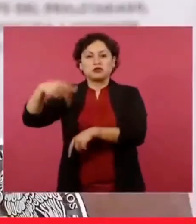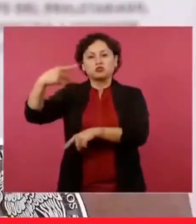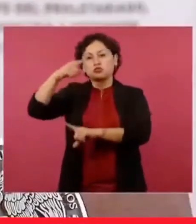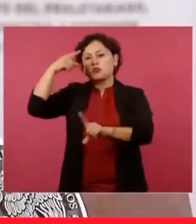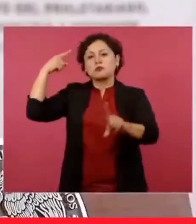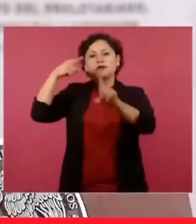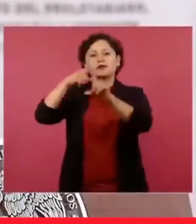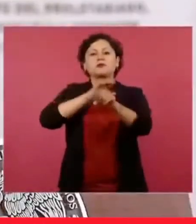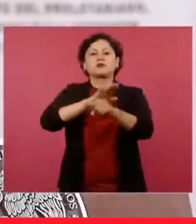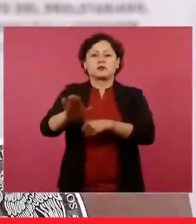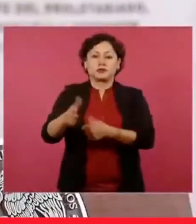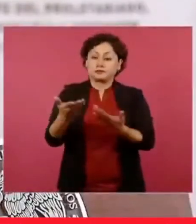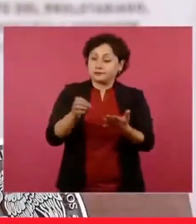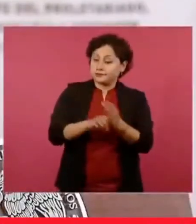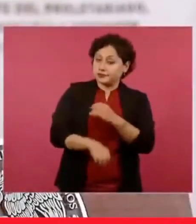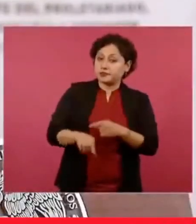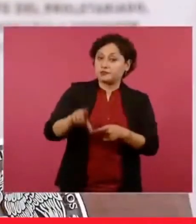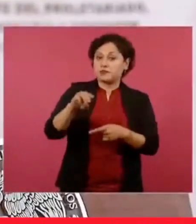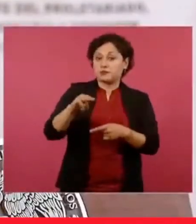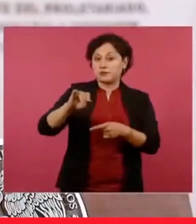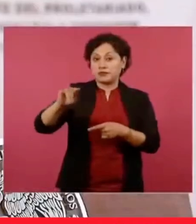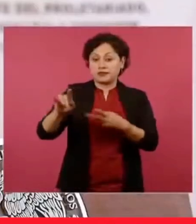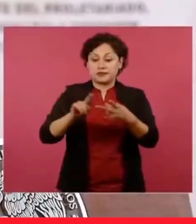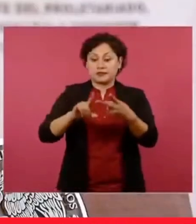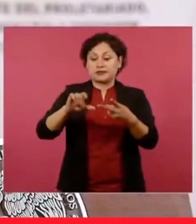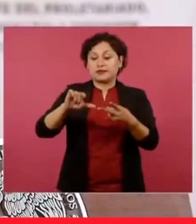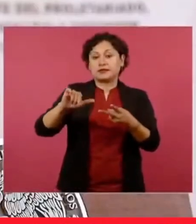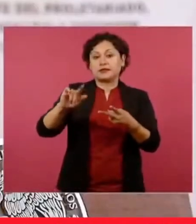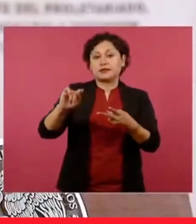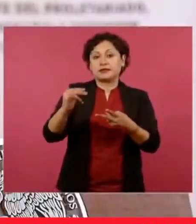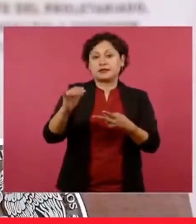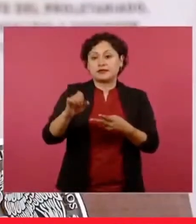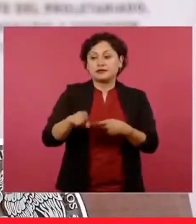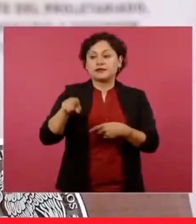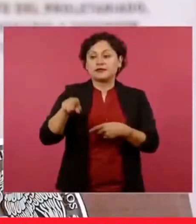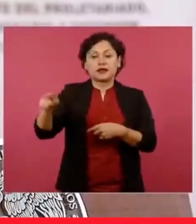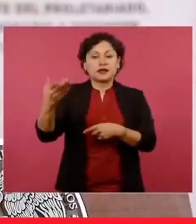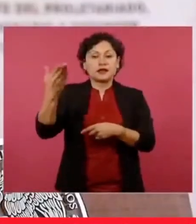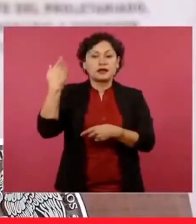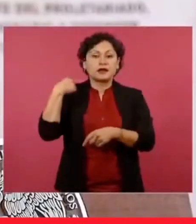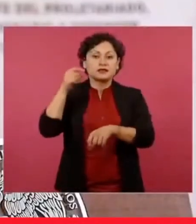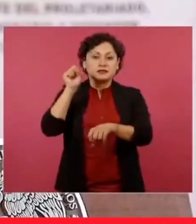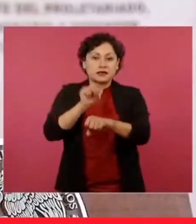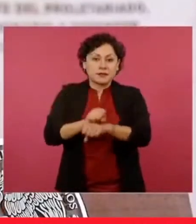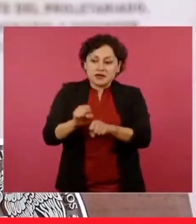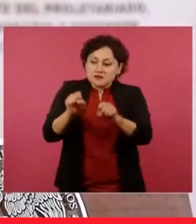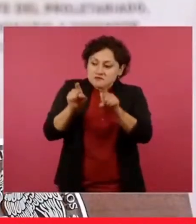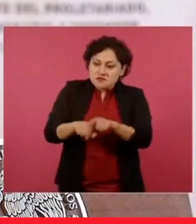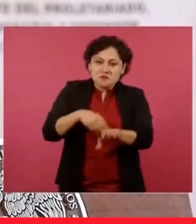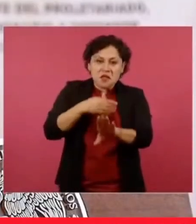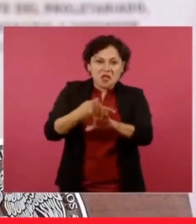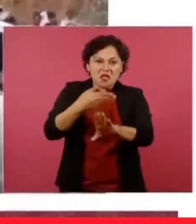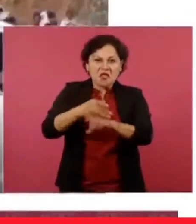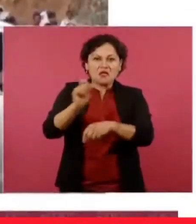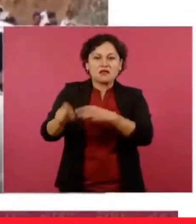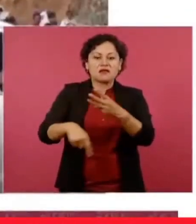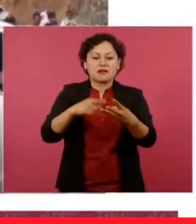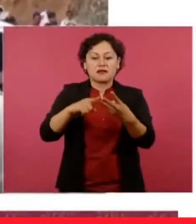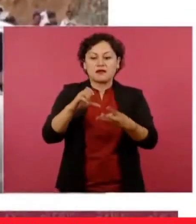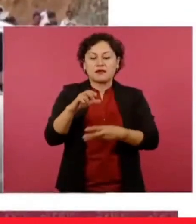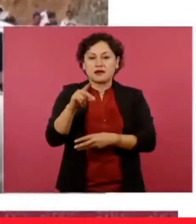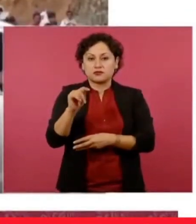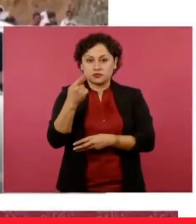Lili Telles, que se peleó por semanas con una playera, Fernando Belauzarán, Chumel Torres, Carlos Torres, Van